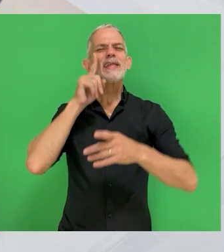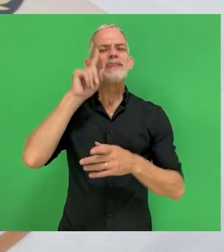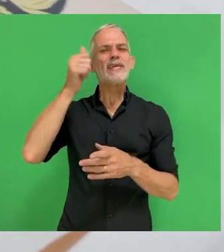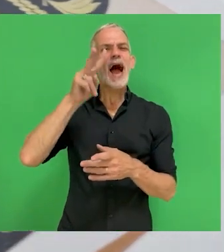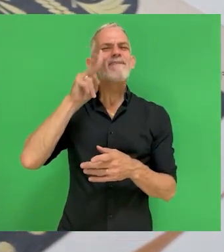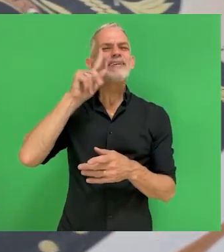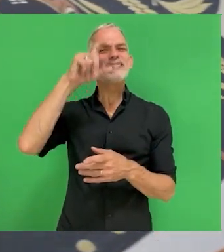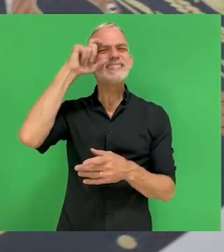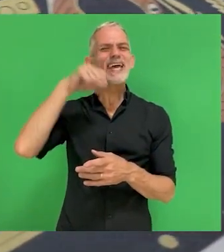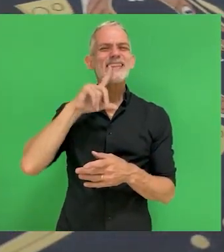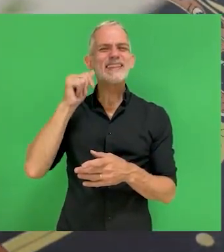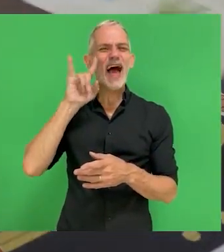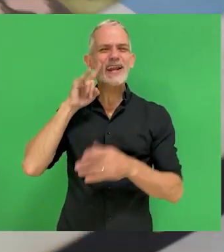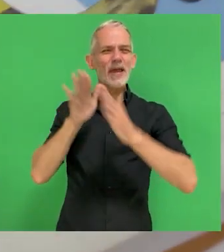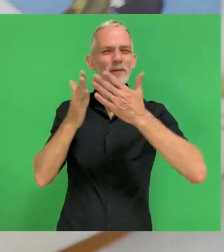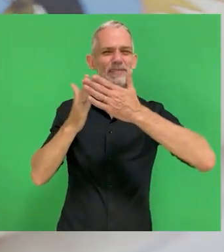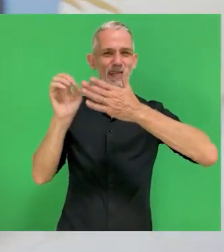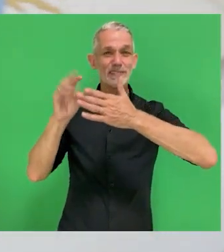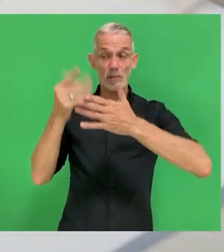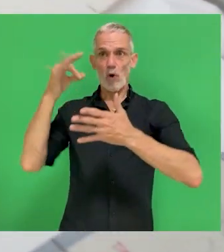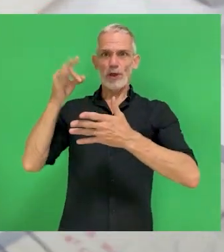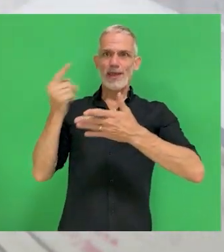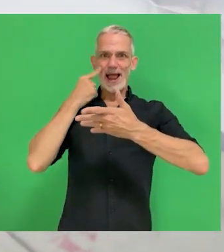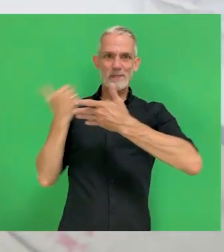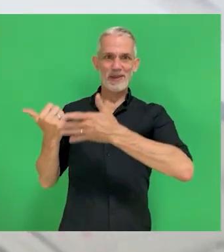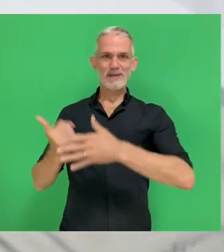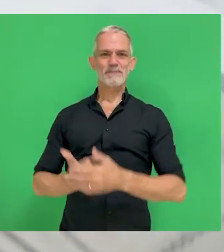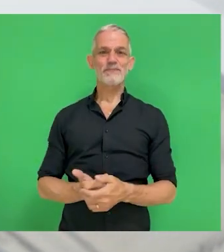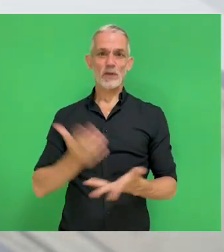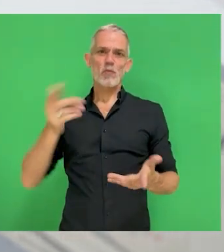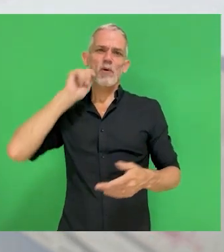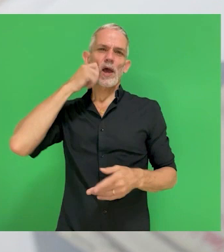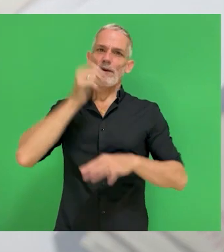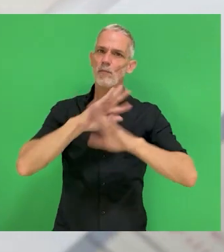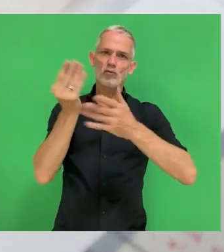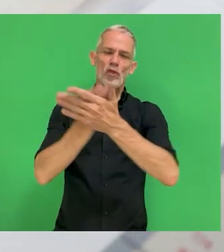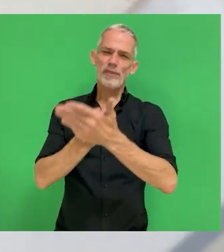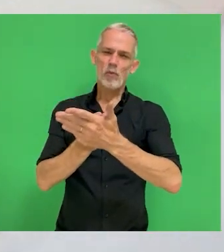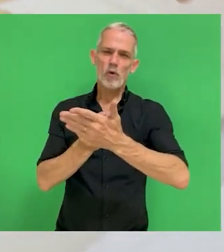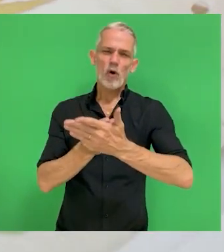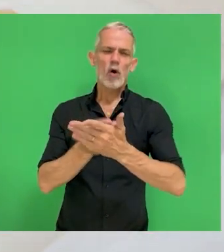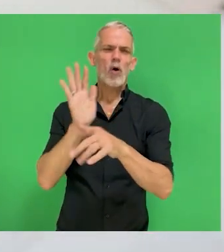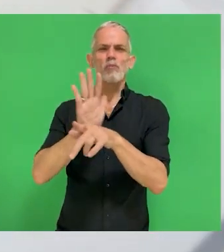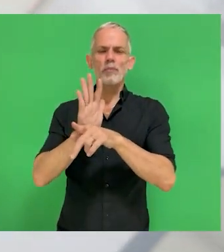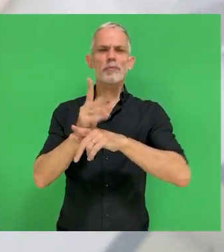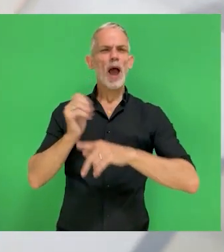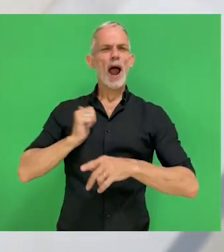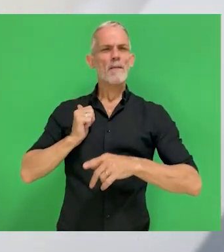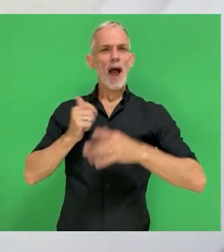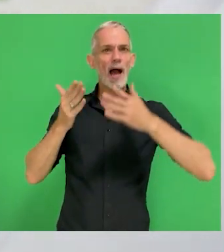que está original, maravilloso, con las señales de la